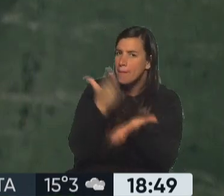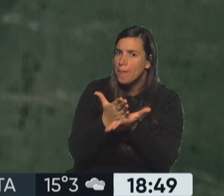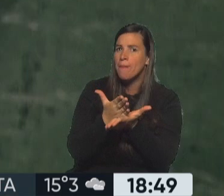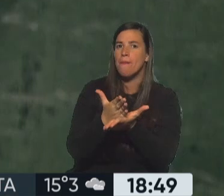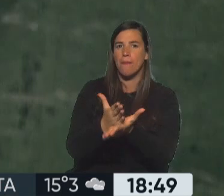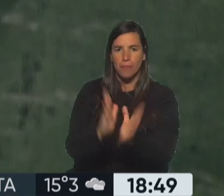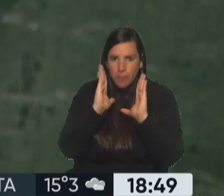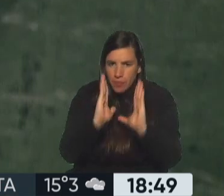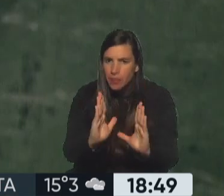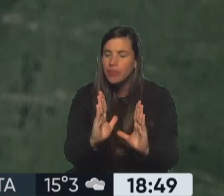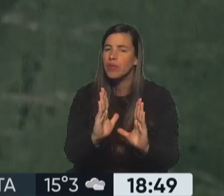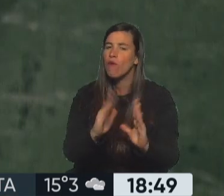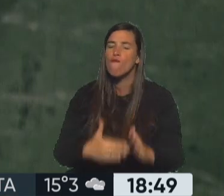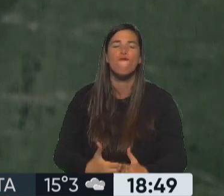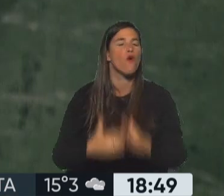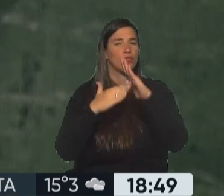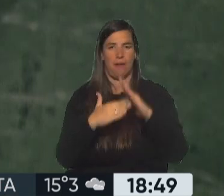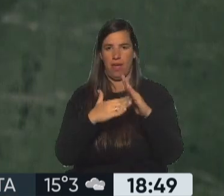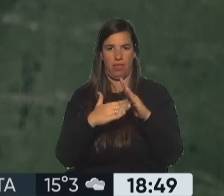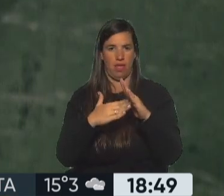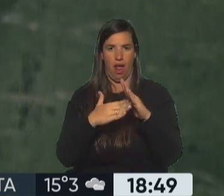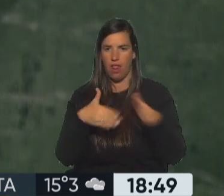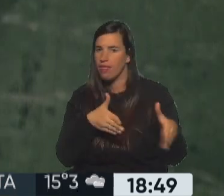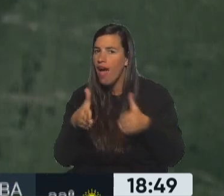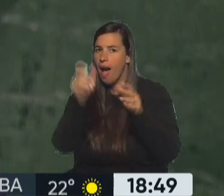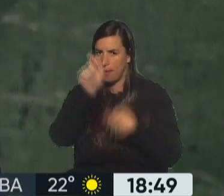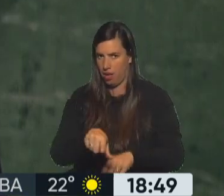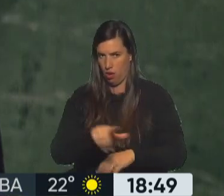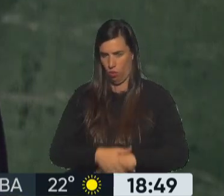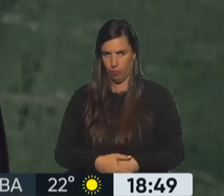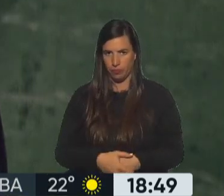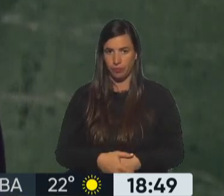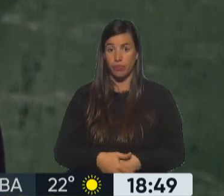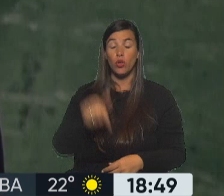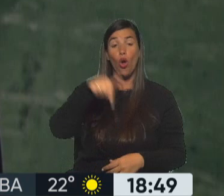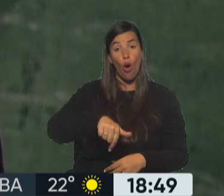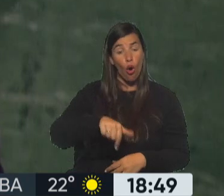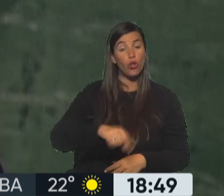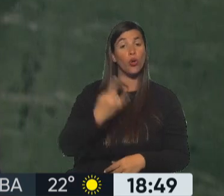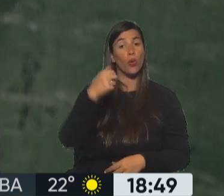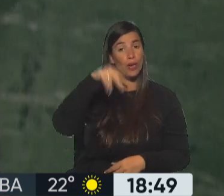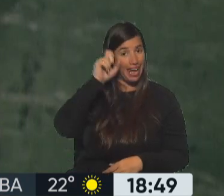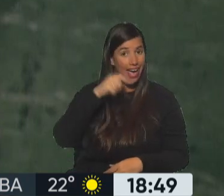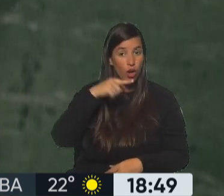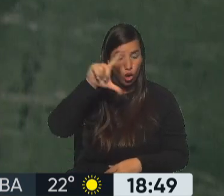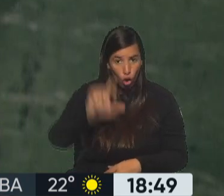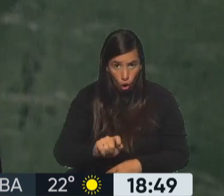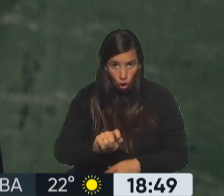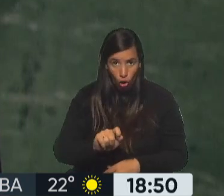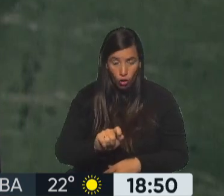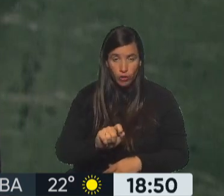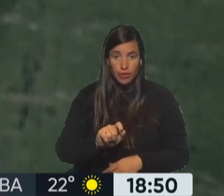parte fundamental del camino transitado. Hoy UNESCO declaró